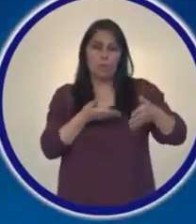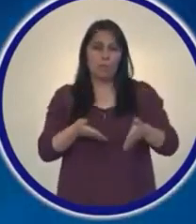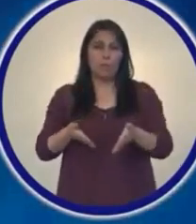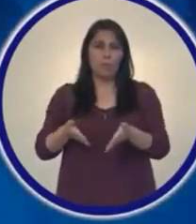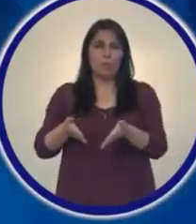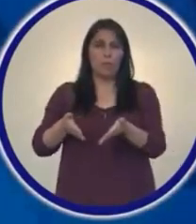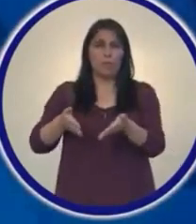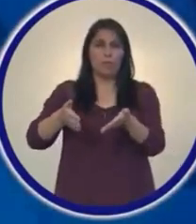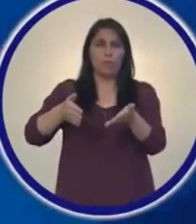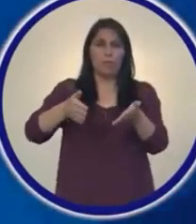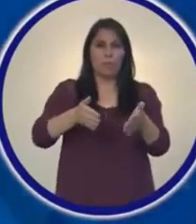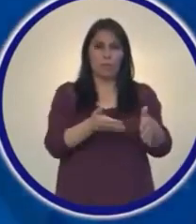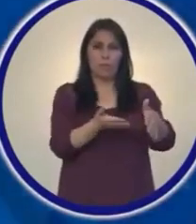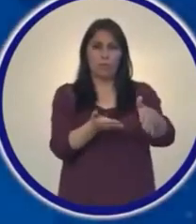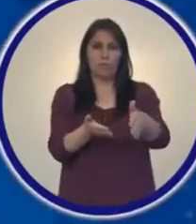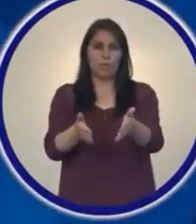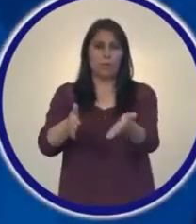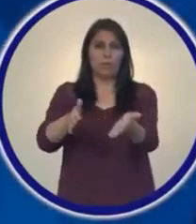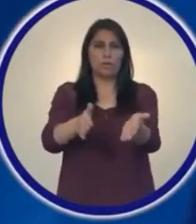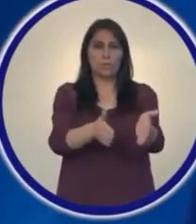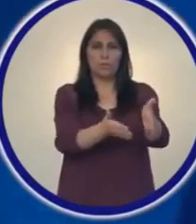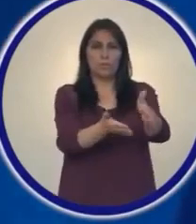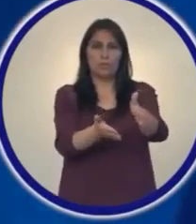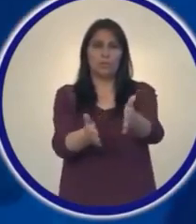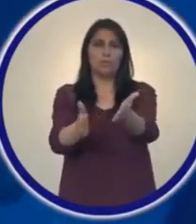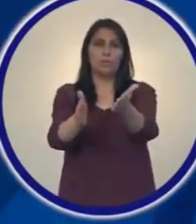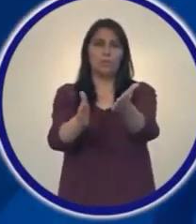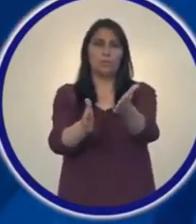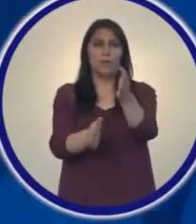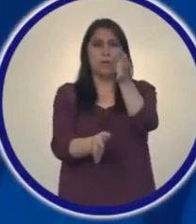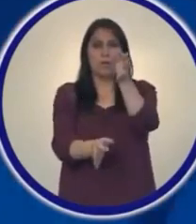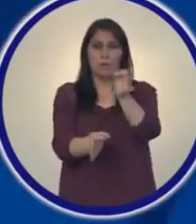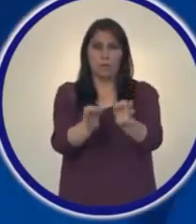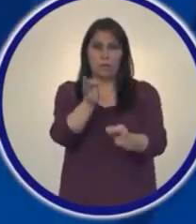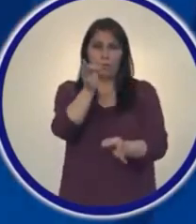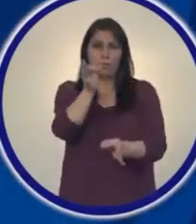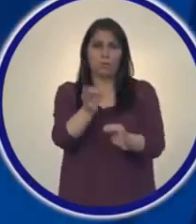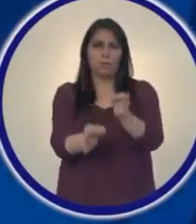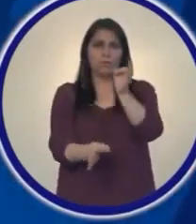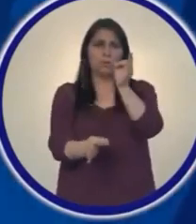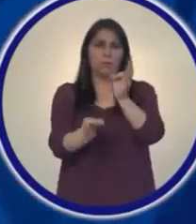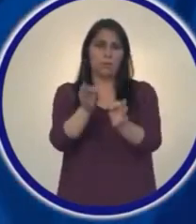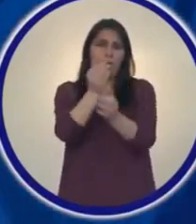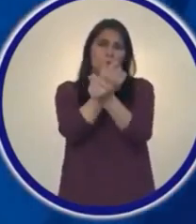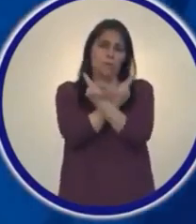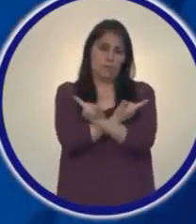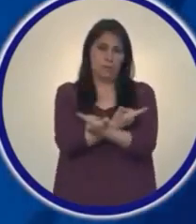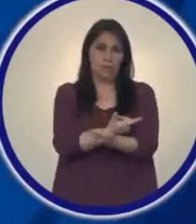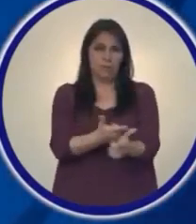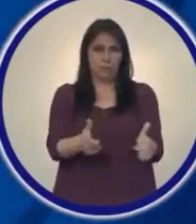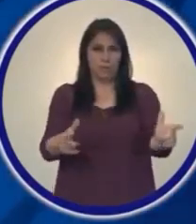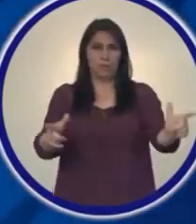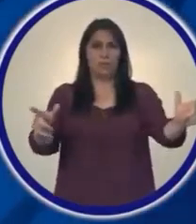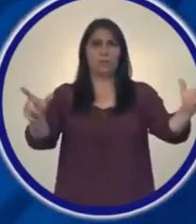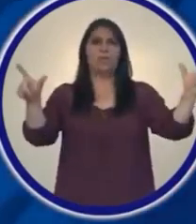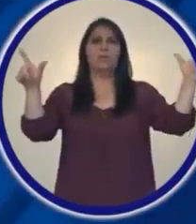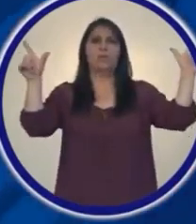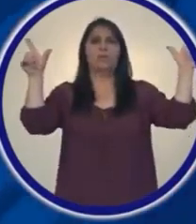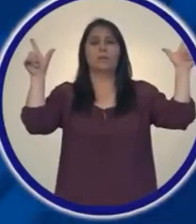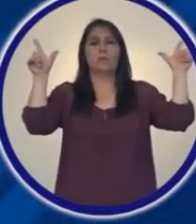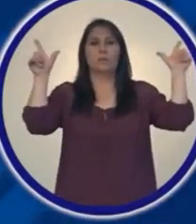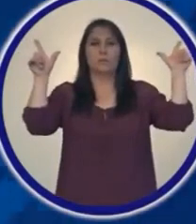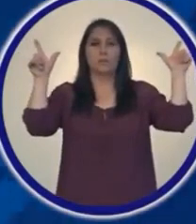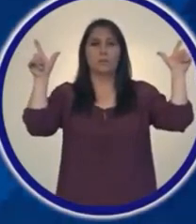adversidad por los caminos de justicia y